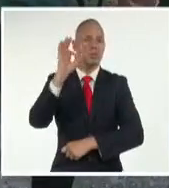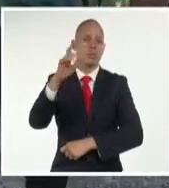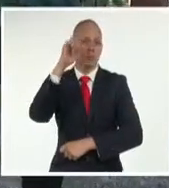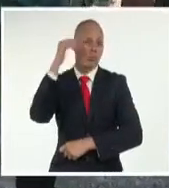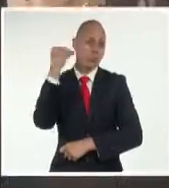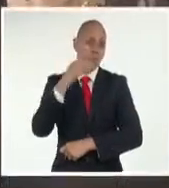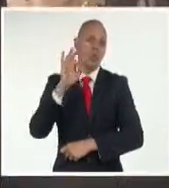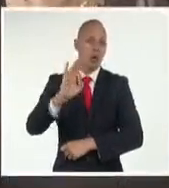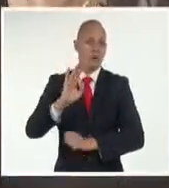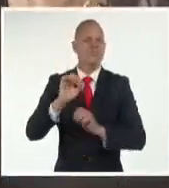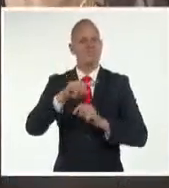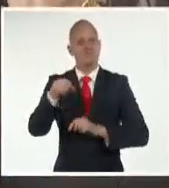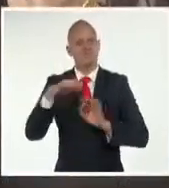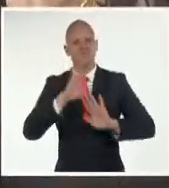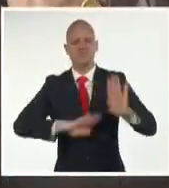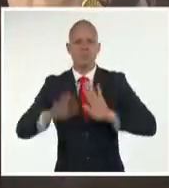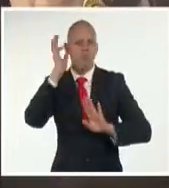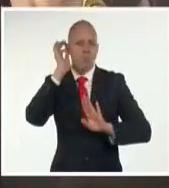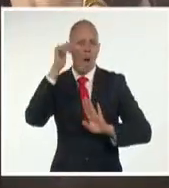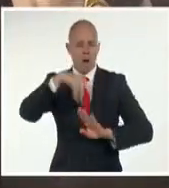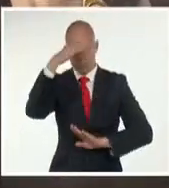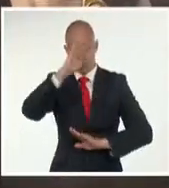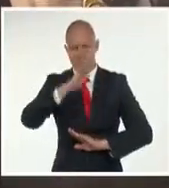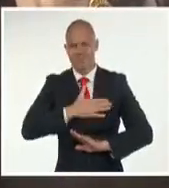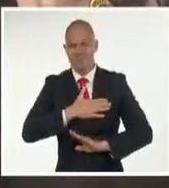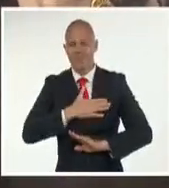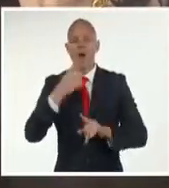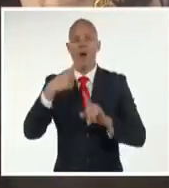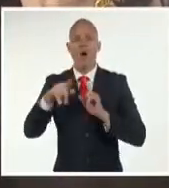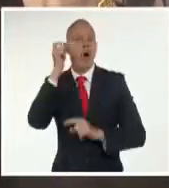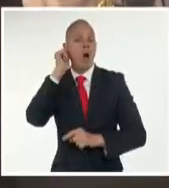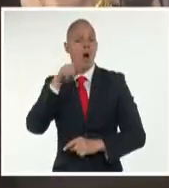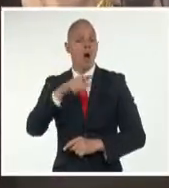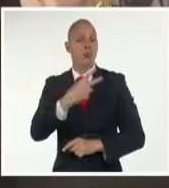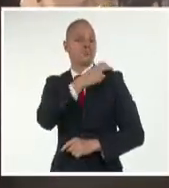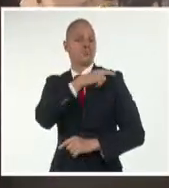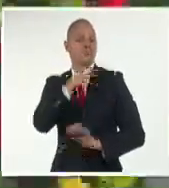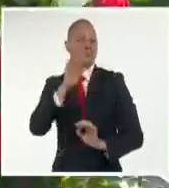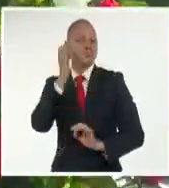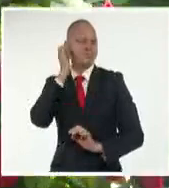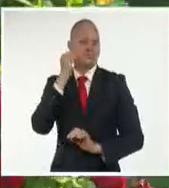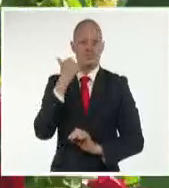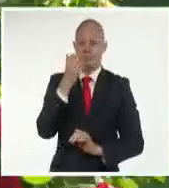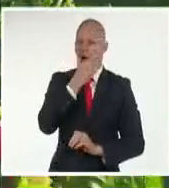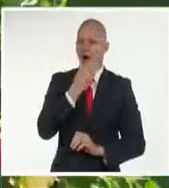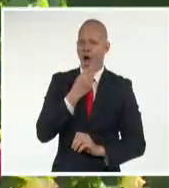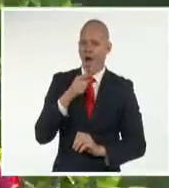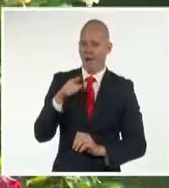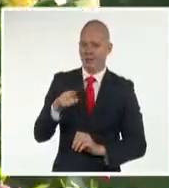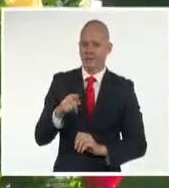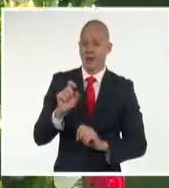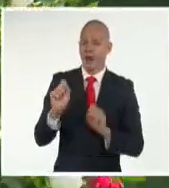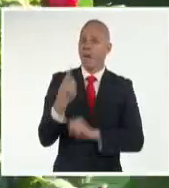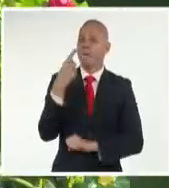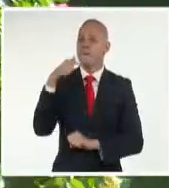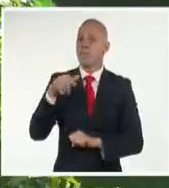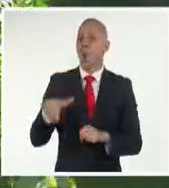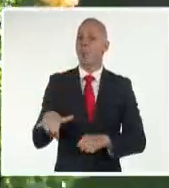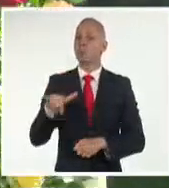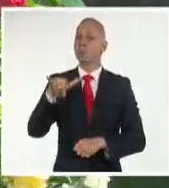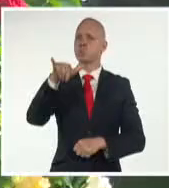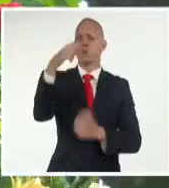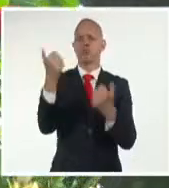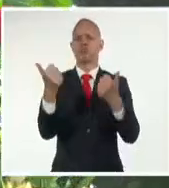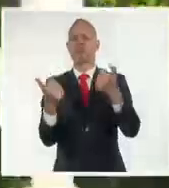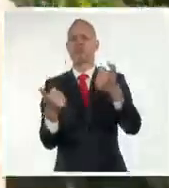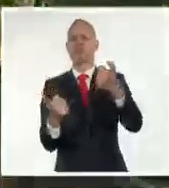la mujer cubana. Entre los participantes está la capitana Dailis Palacio del Valle, única mujer piloto de la base aérea del